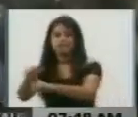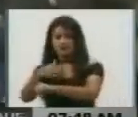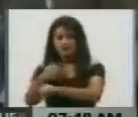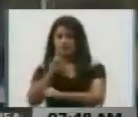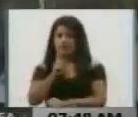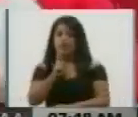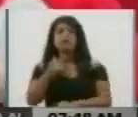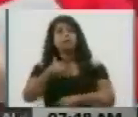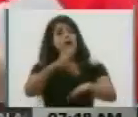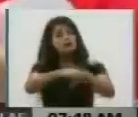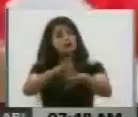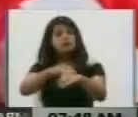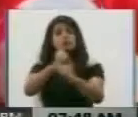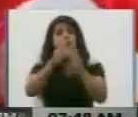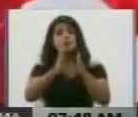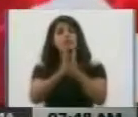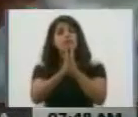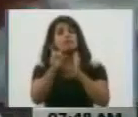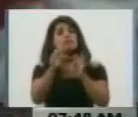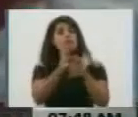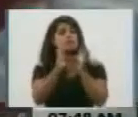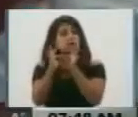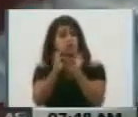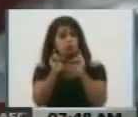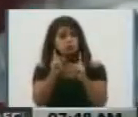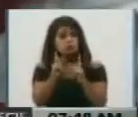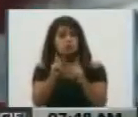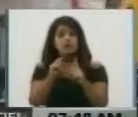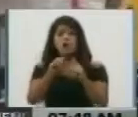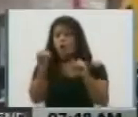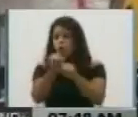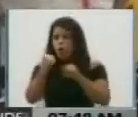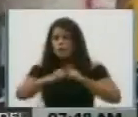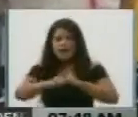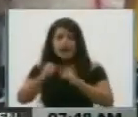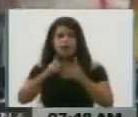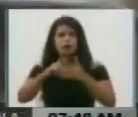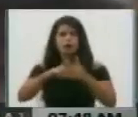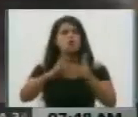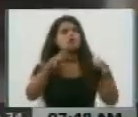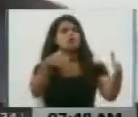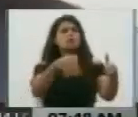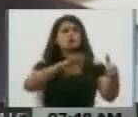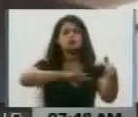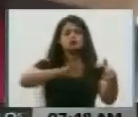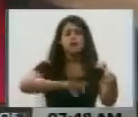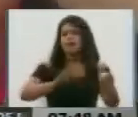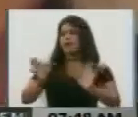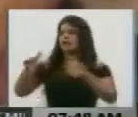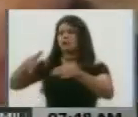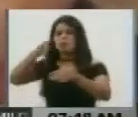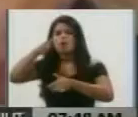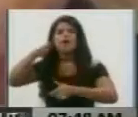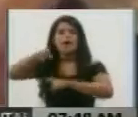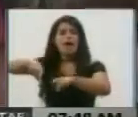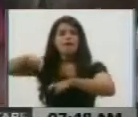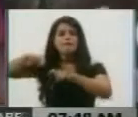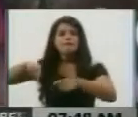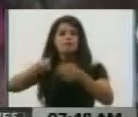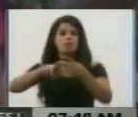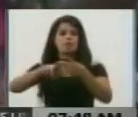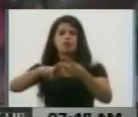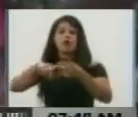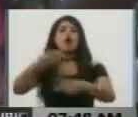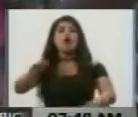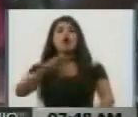trabajadores de Venezuela, a la Unión, la clase obrera, los movimientos sociales, los campesinos, la